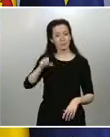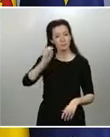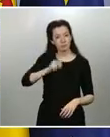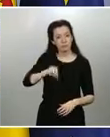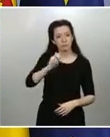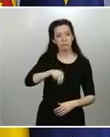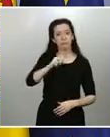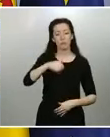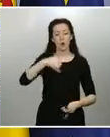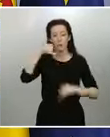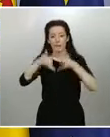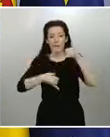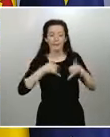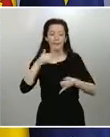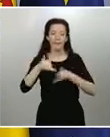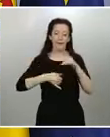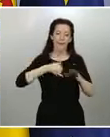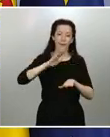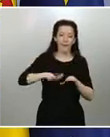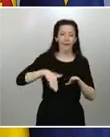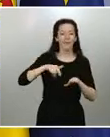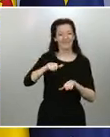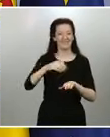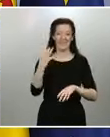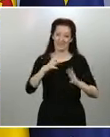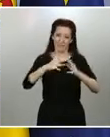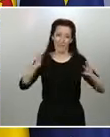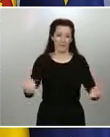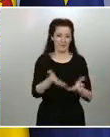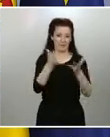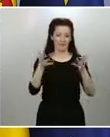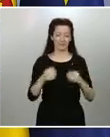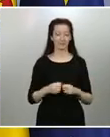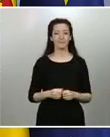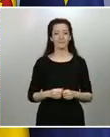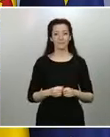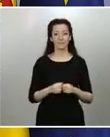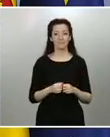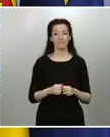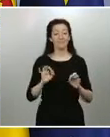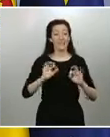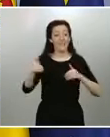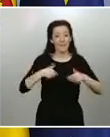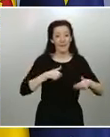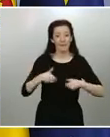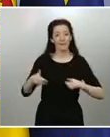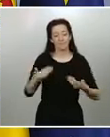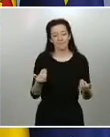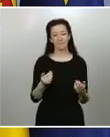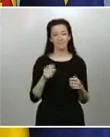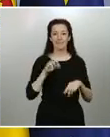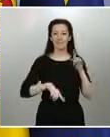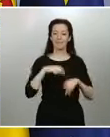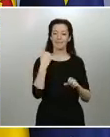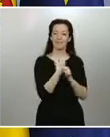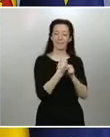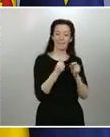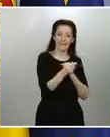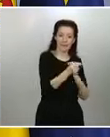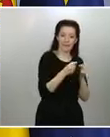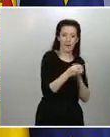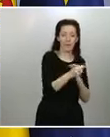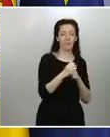de la demanda el teletrabajo la flexibilización de los horarios y los turnos diarios y una